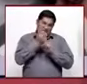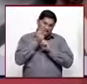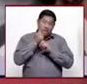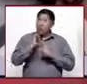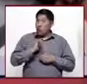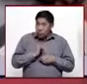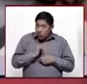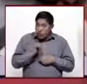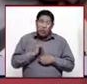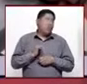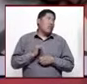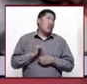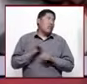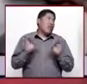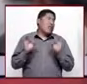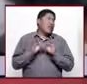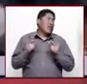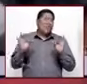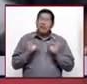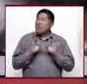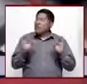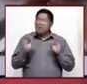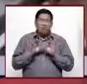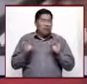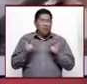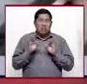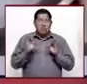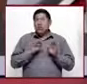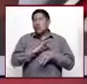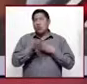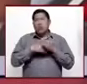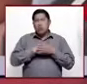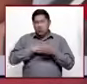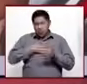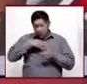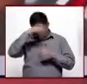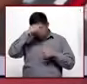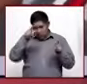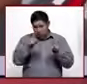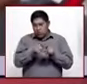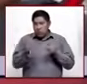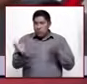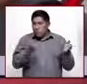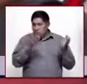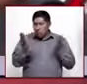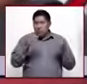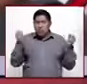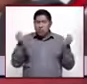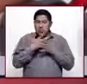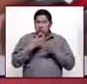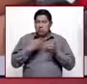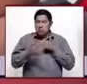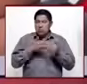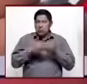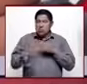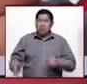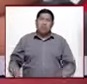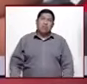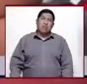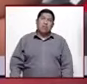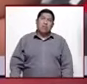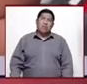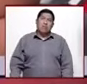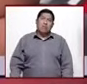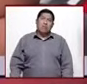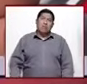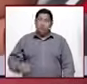Si no pertenezco a nada. El celular está todo de mis hermanos, vayan a revisar. No tenemos miedo. ¿Quiénes son los celulares? Pues, de